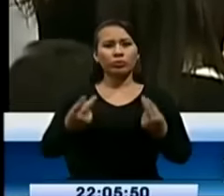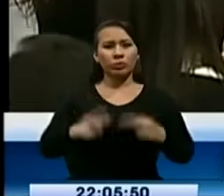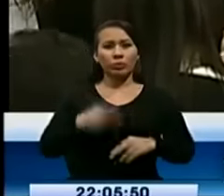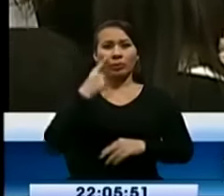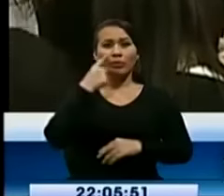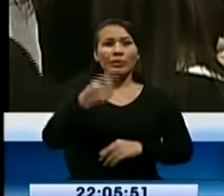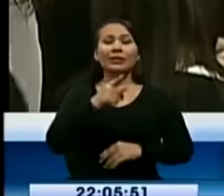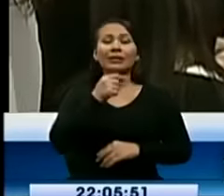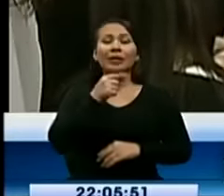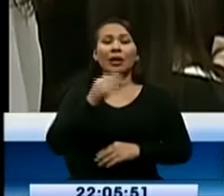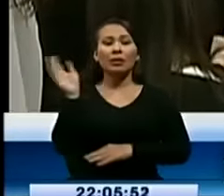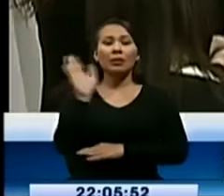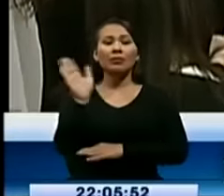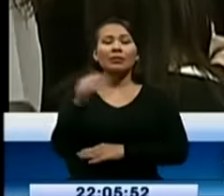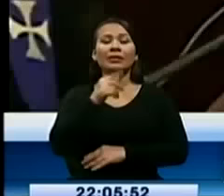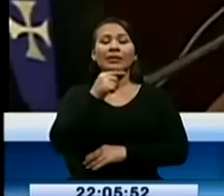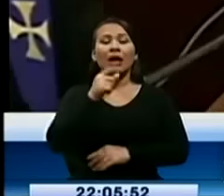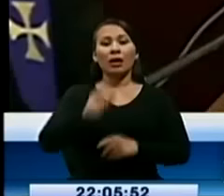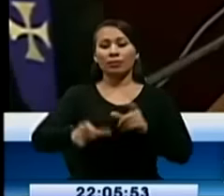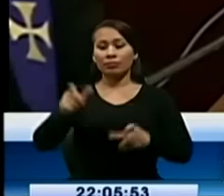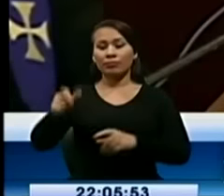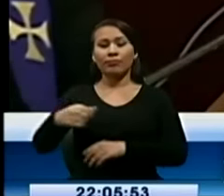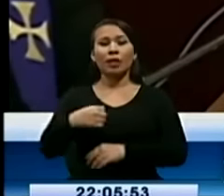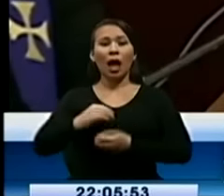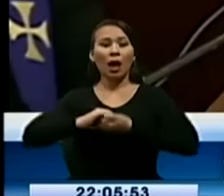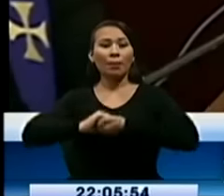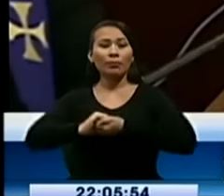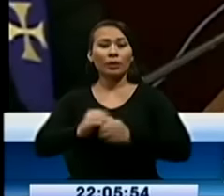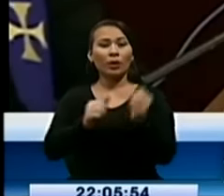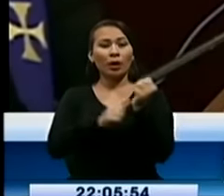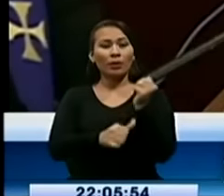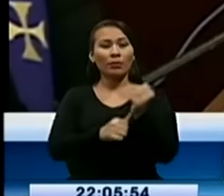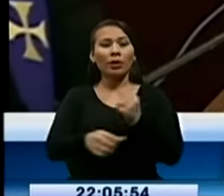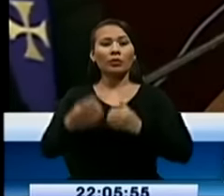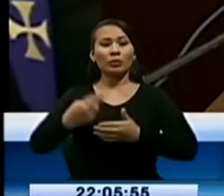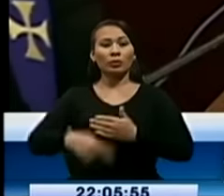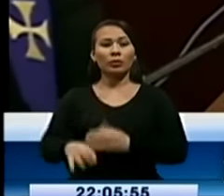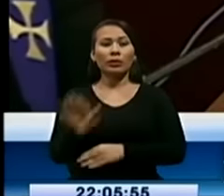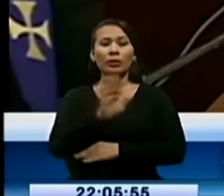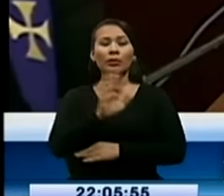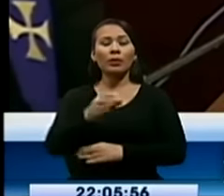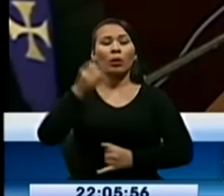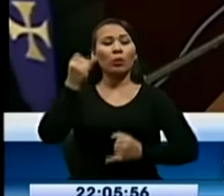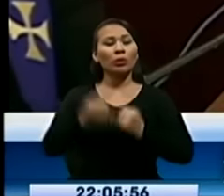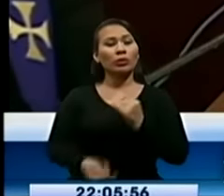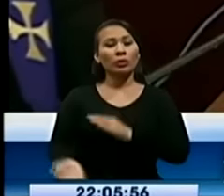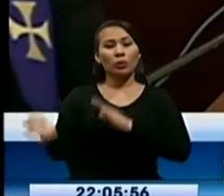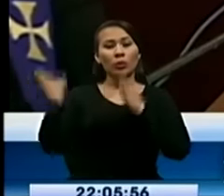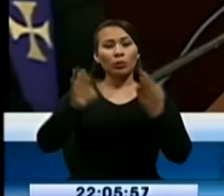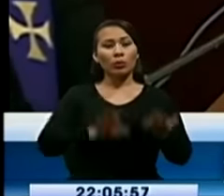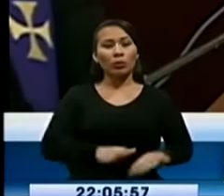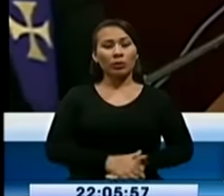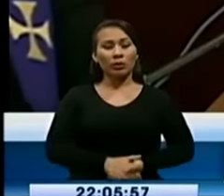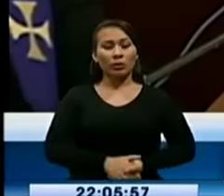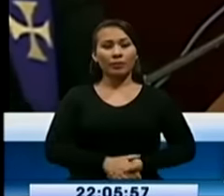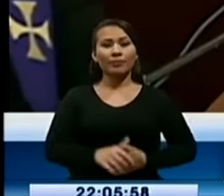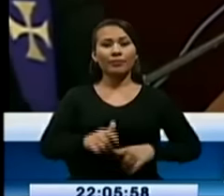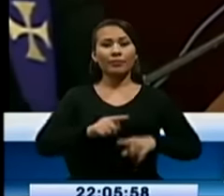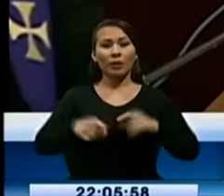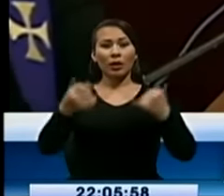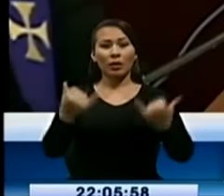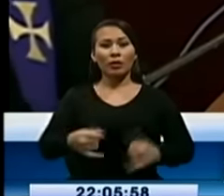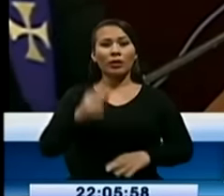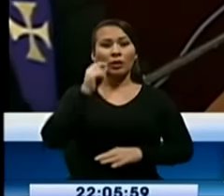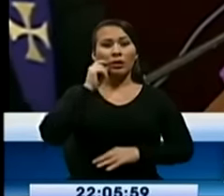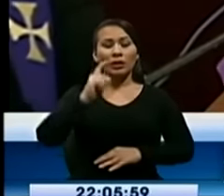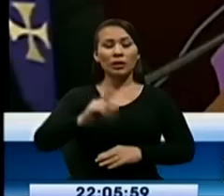al padre, hijo y hermano. Nos duele el trágico accidente de ayer, pero este es un grito,